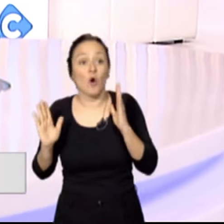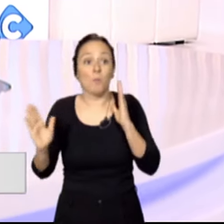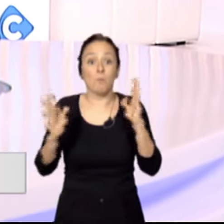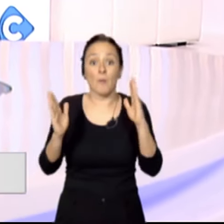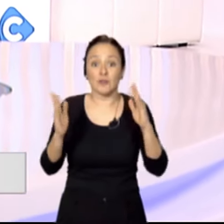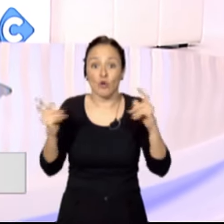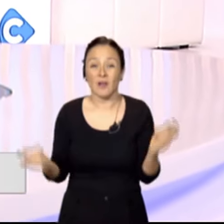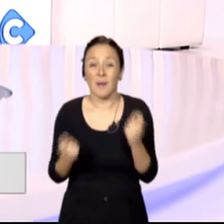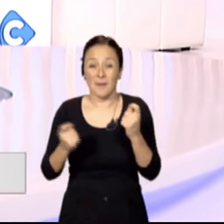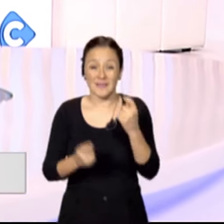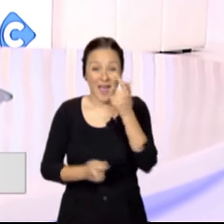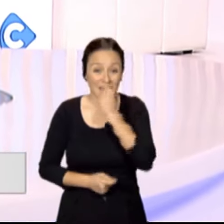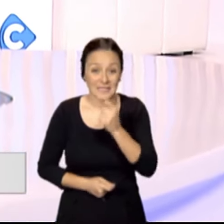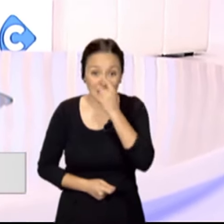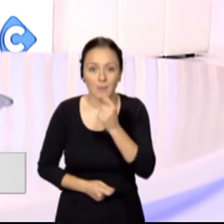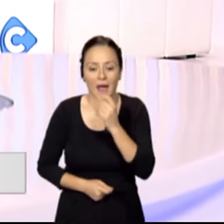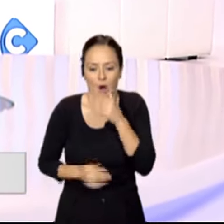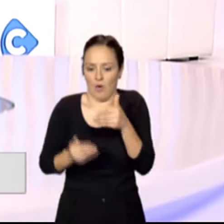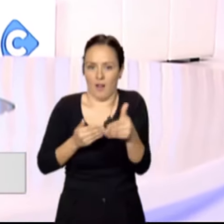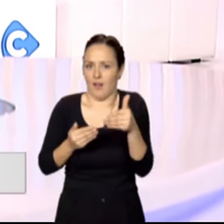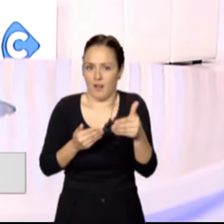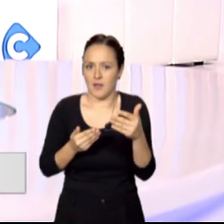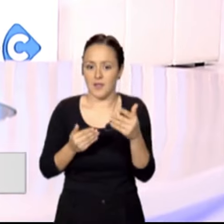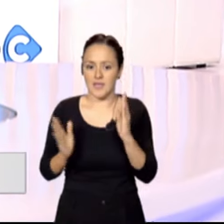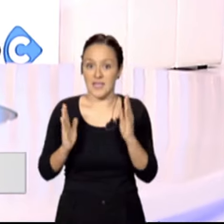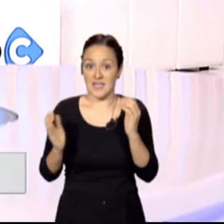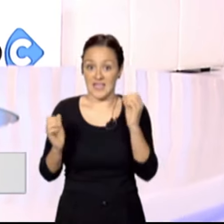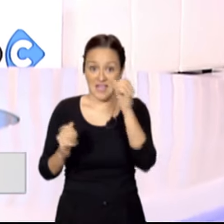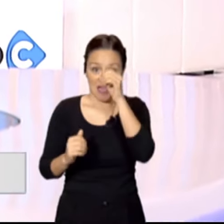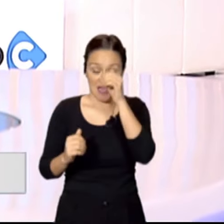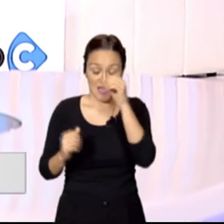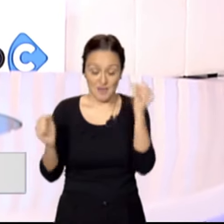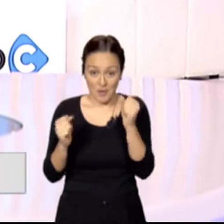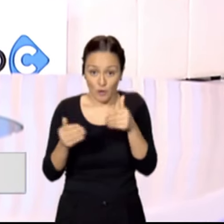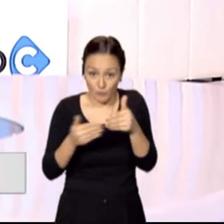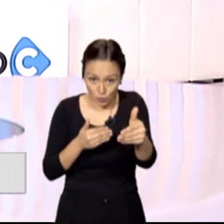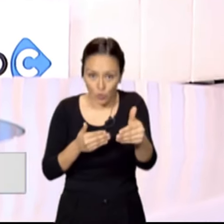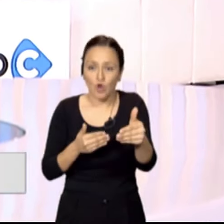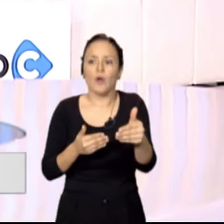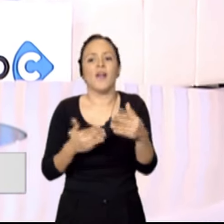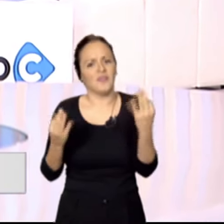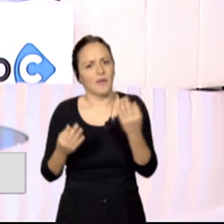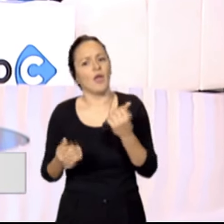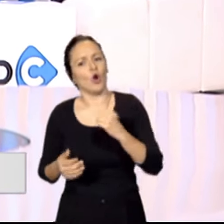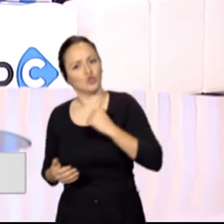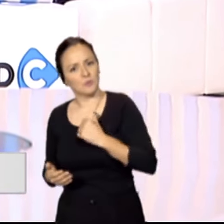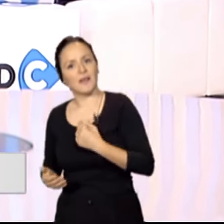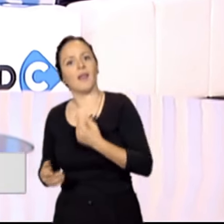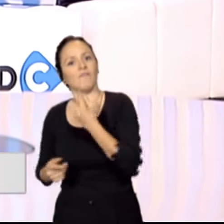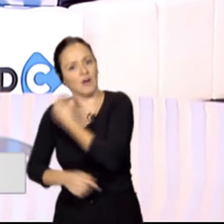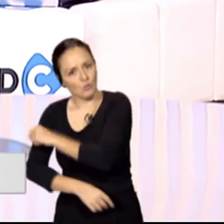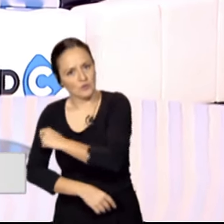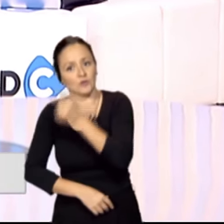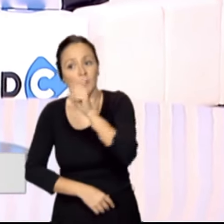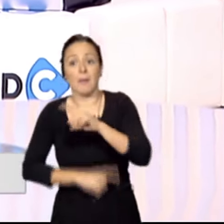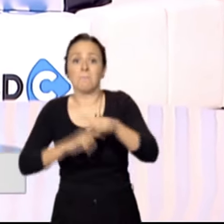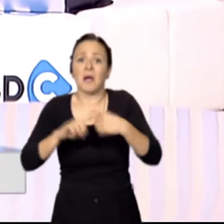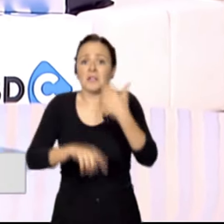lleguen ahora la campaña de gripe del próximo invierno Pues habría que vacunar en hospitales también y los fines de semana